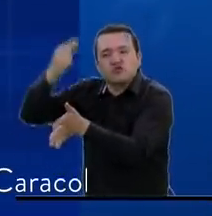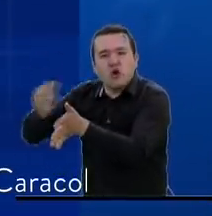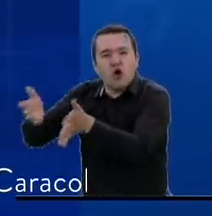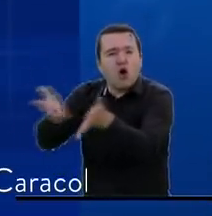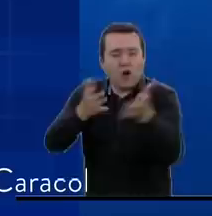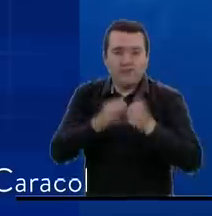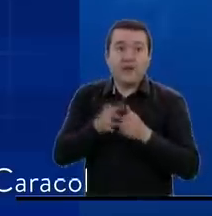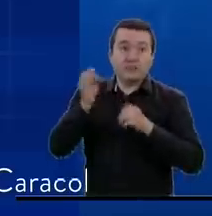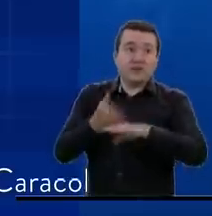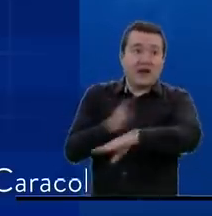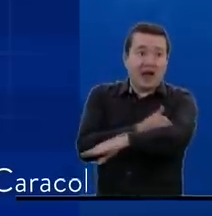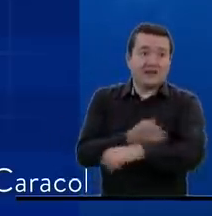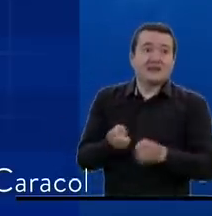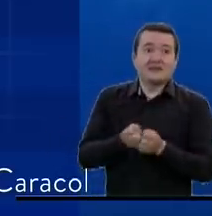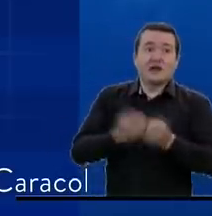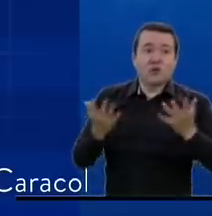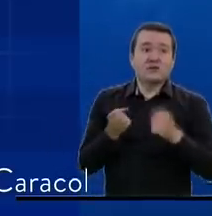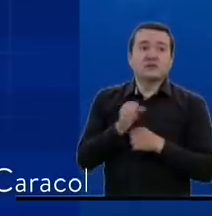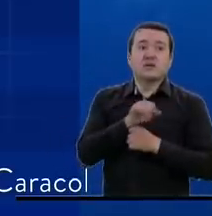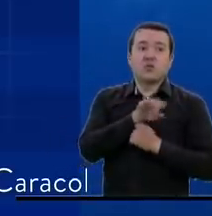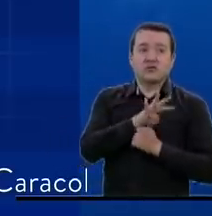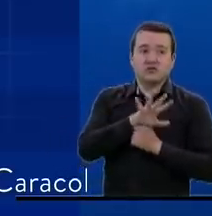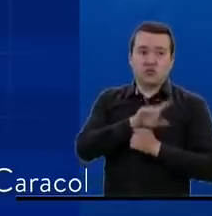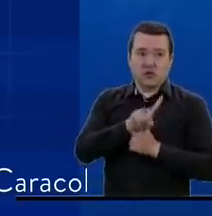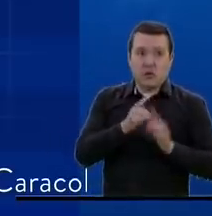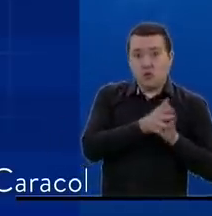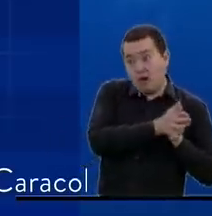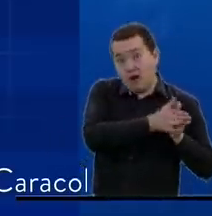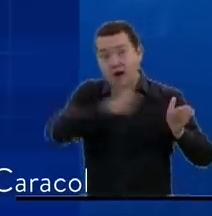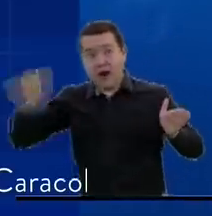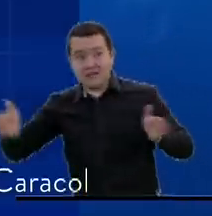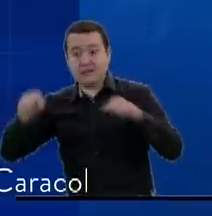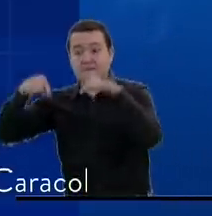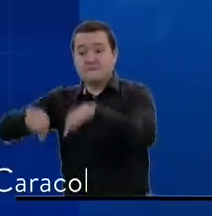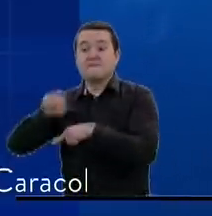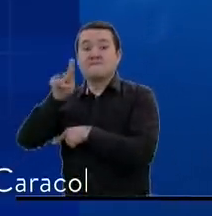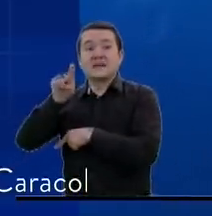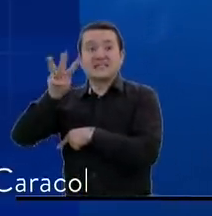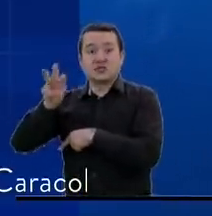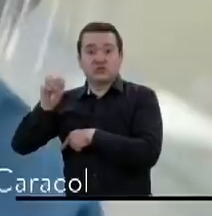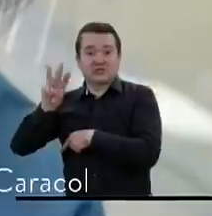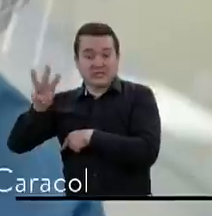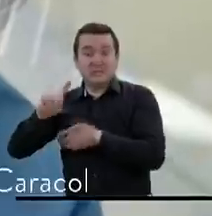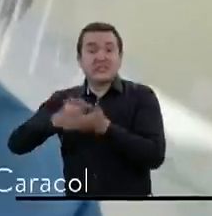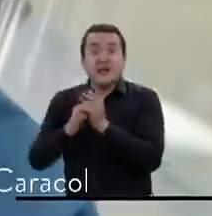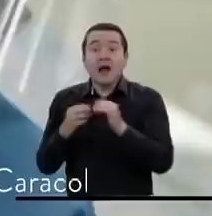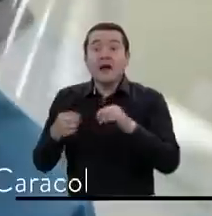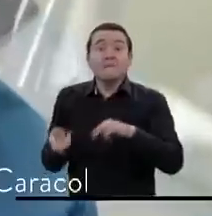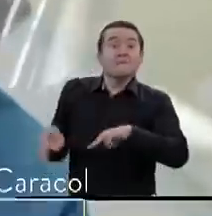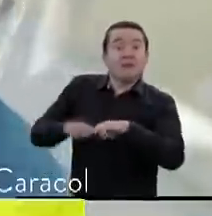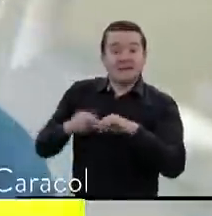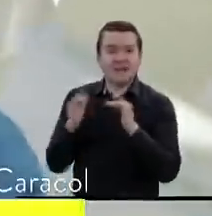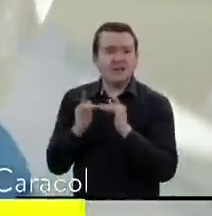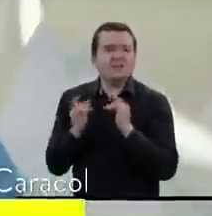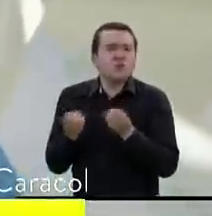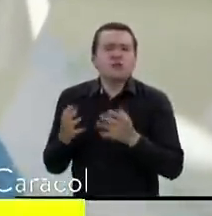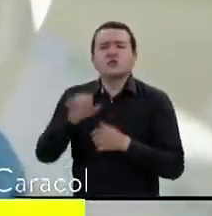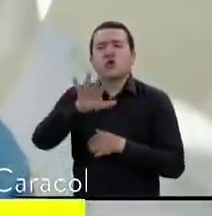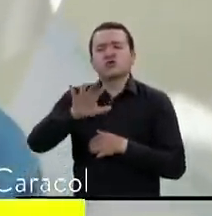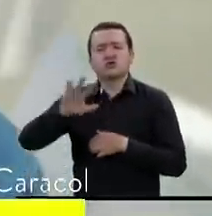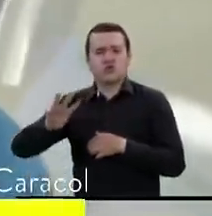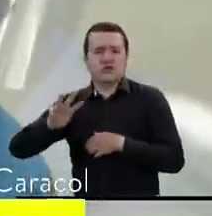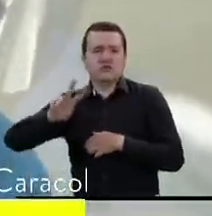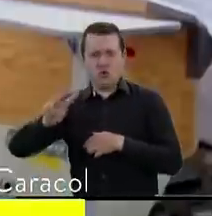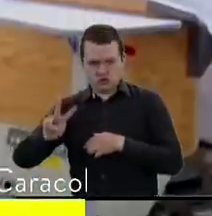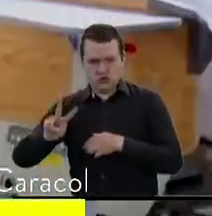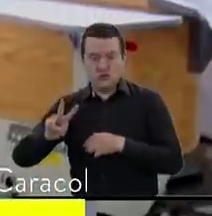COVID. Hoy cuenta con 1.303, es decir, 852 camas adicionales. La meta para el distrito son 2.000. Si